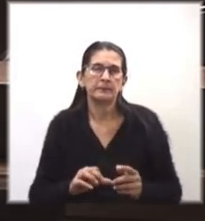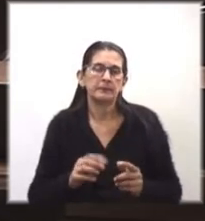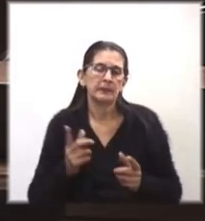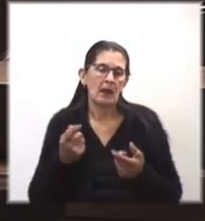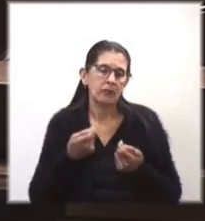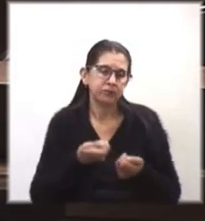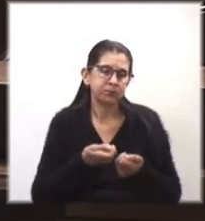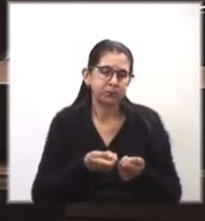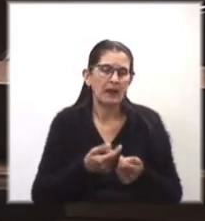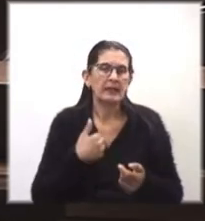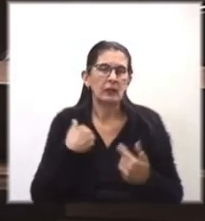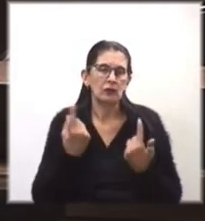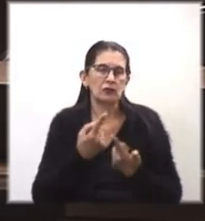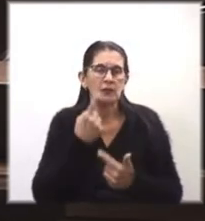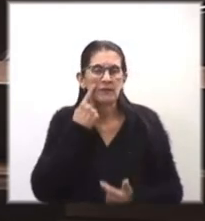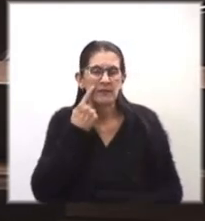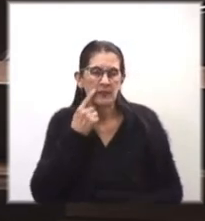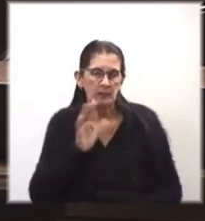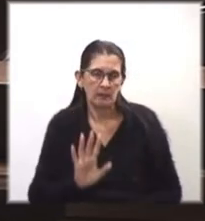opresivo en el cual vivíamos.